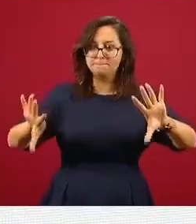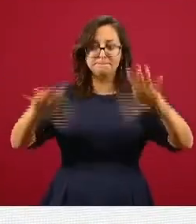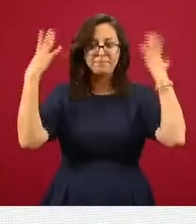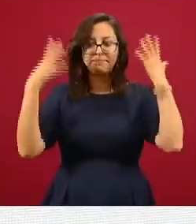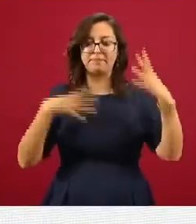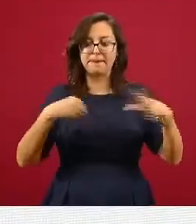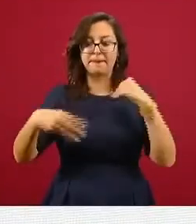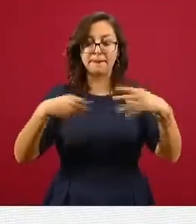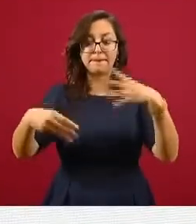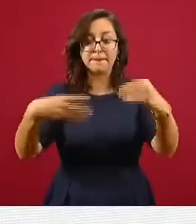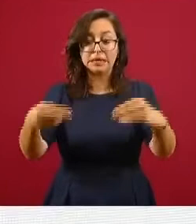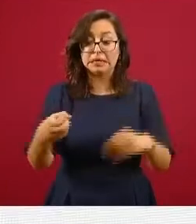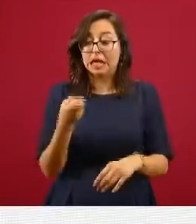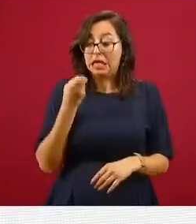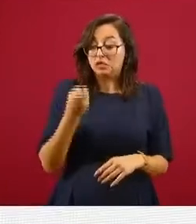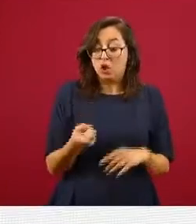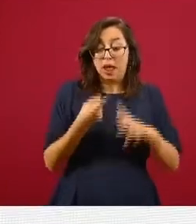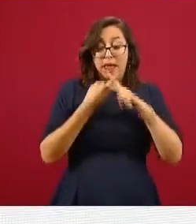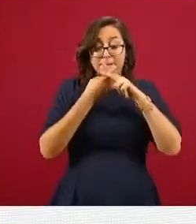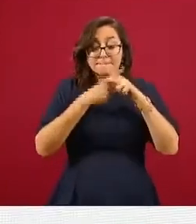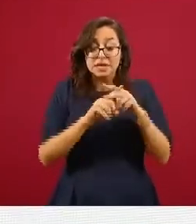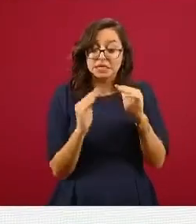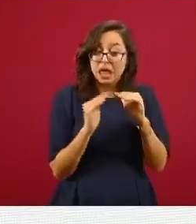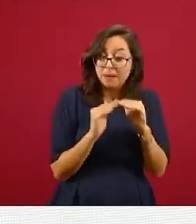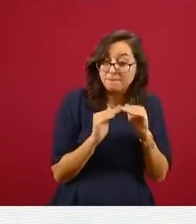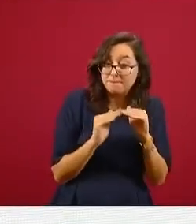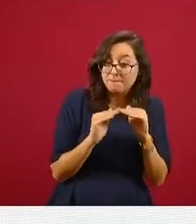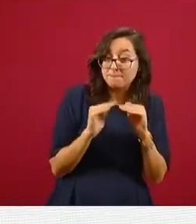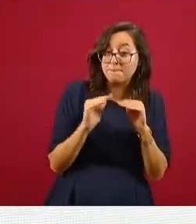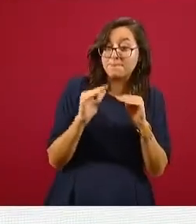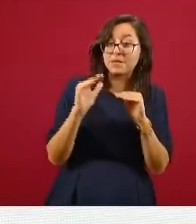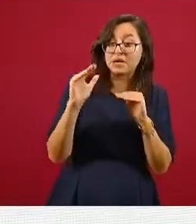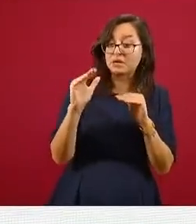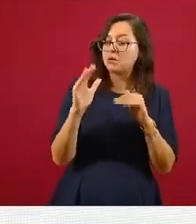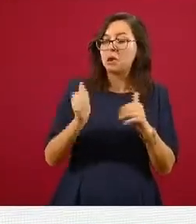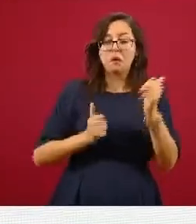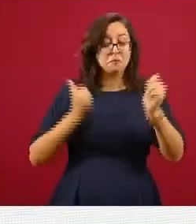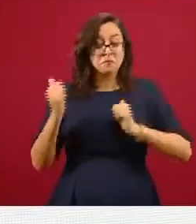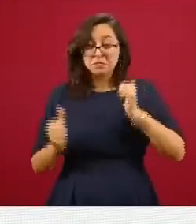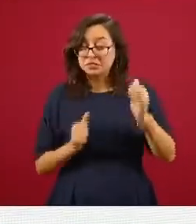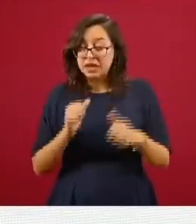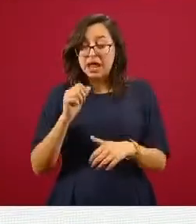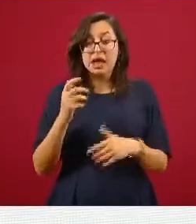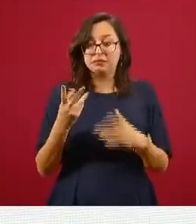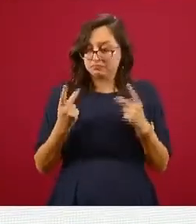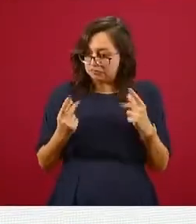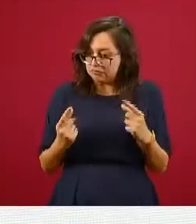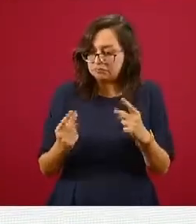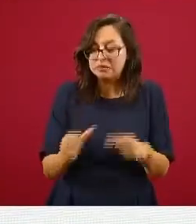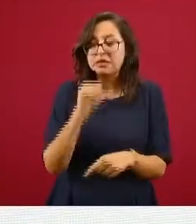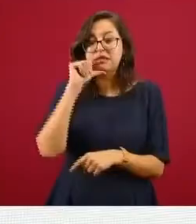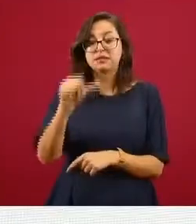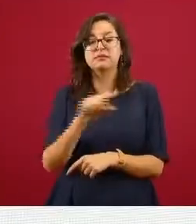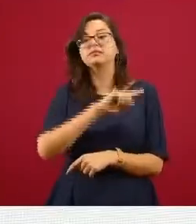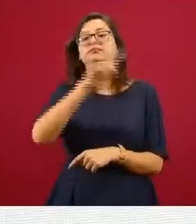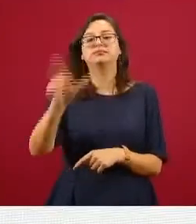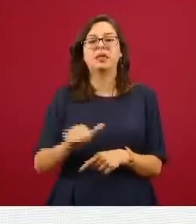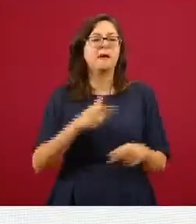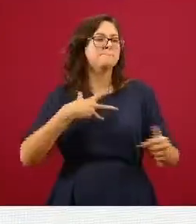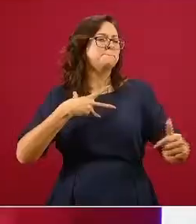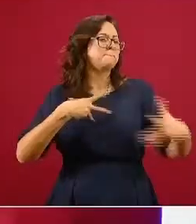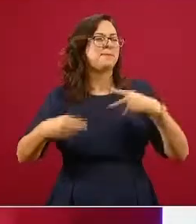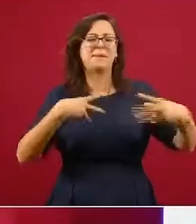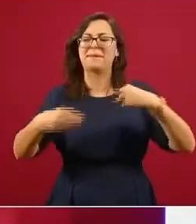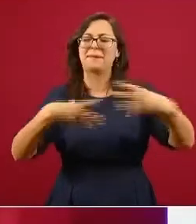acelerarse, si uno no aprovecha ese punto, después la carga de contagios es tan